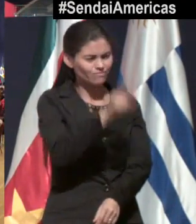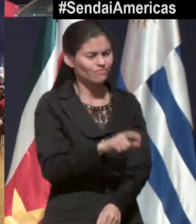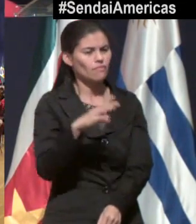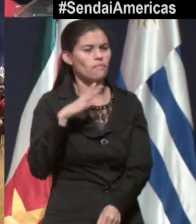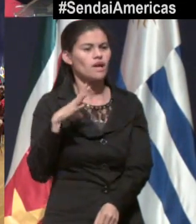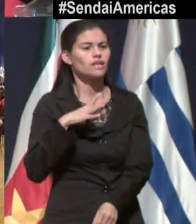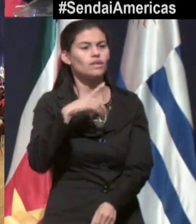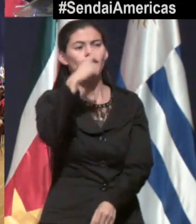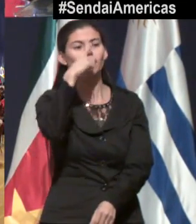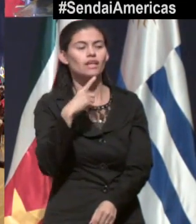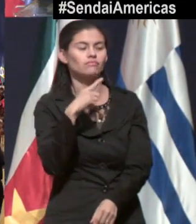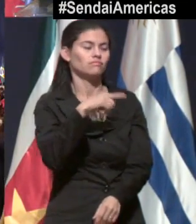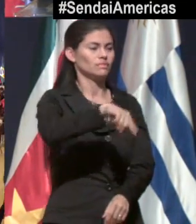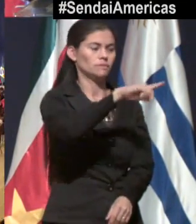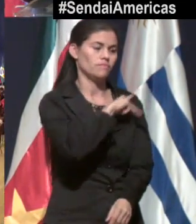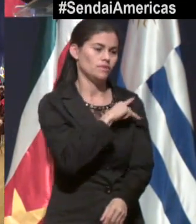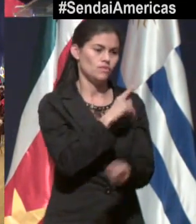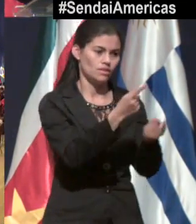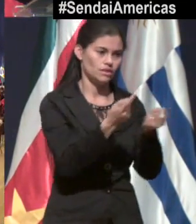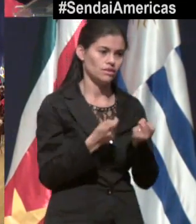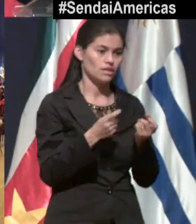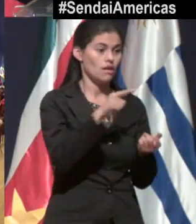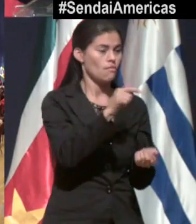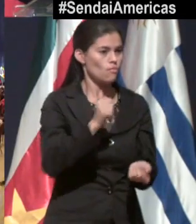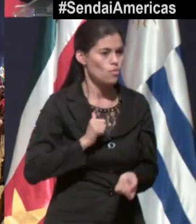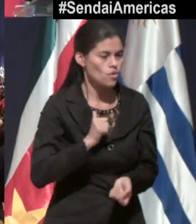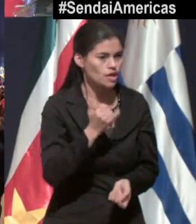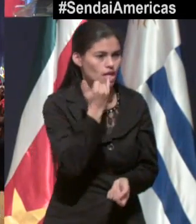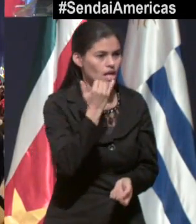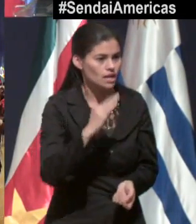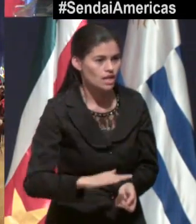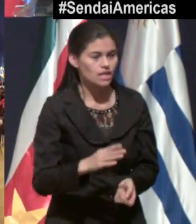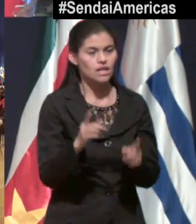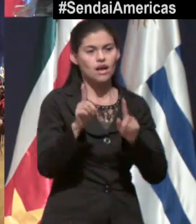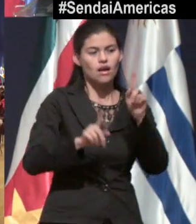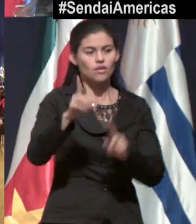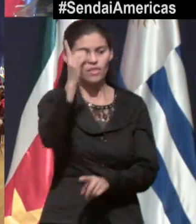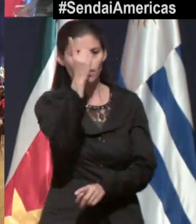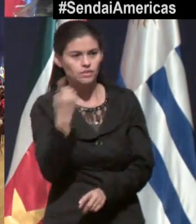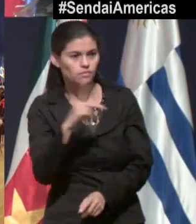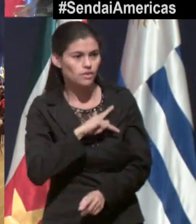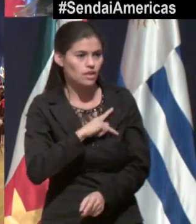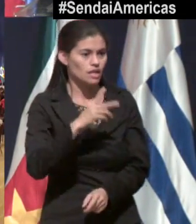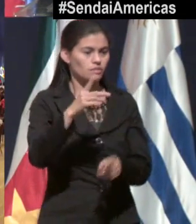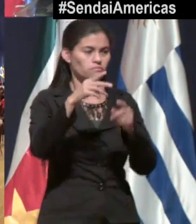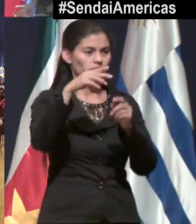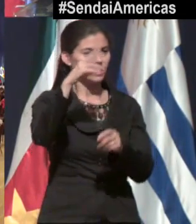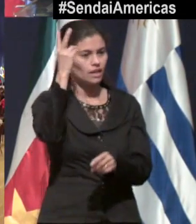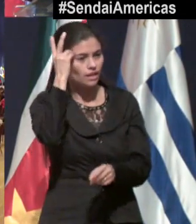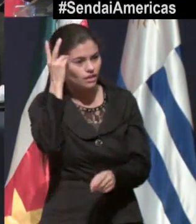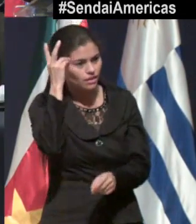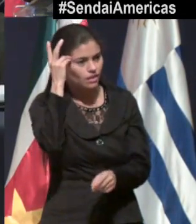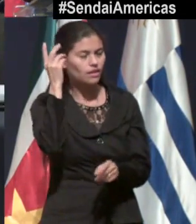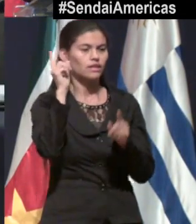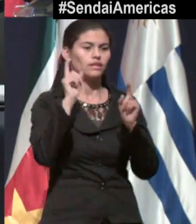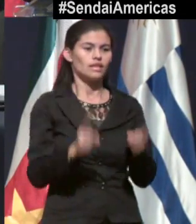particularmente para aquellos más vulnerables, mujeres y niñas, personas con discapacidades, indígenas, ancianos y